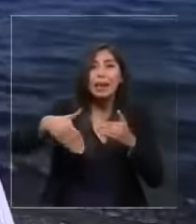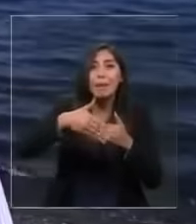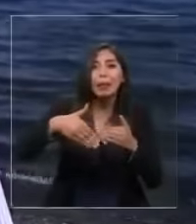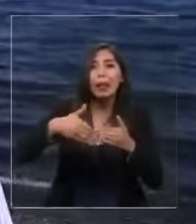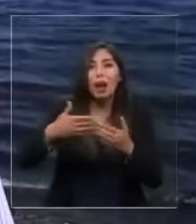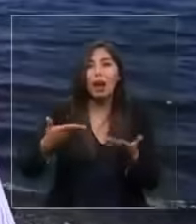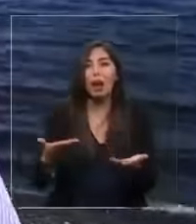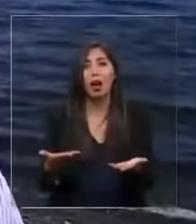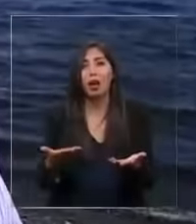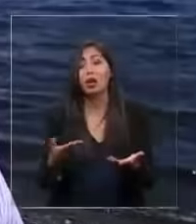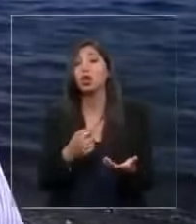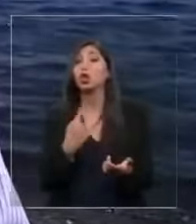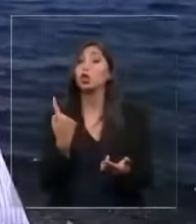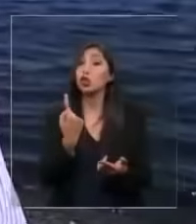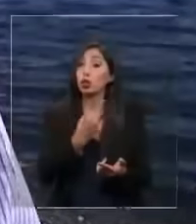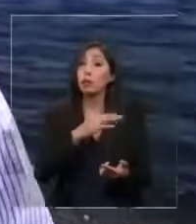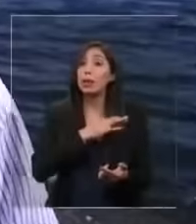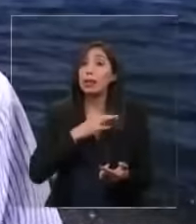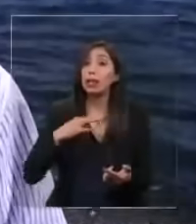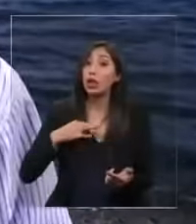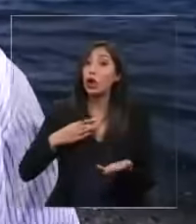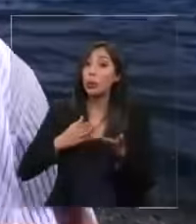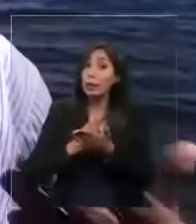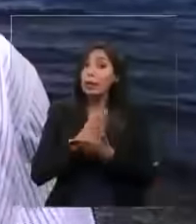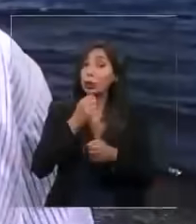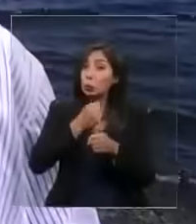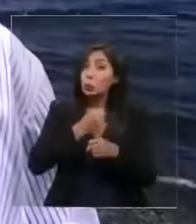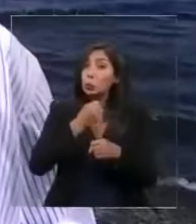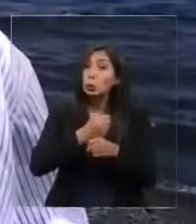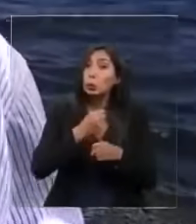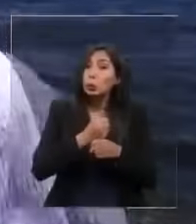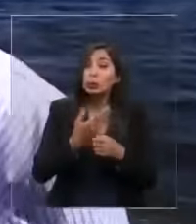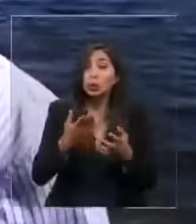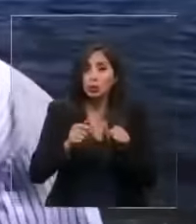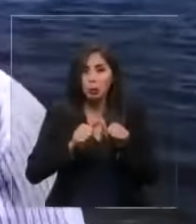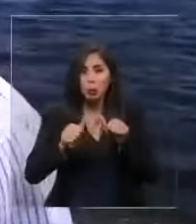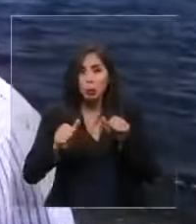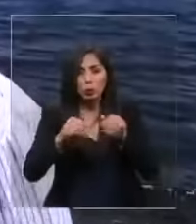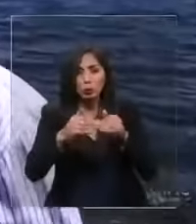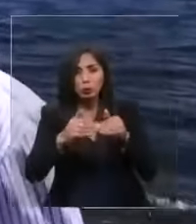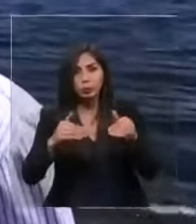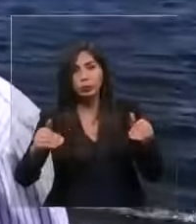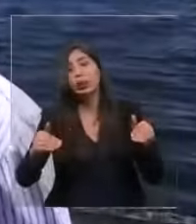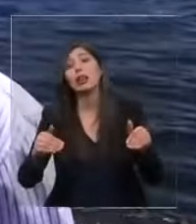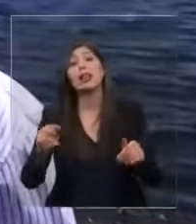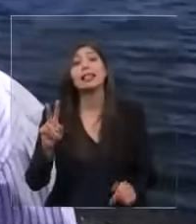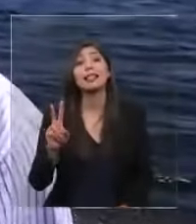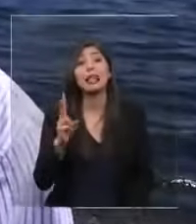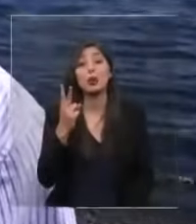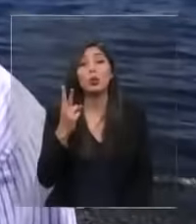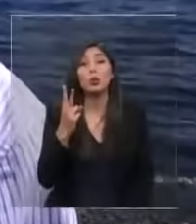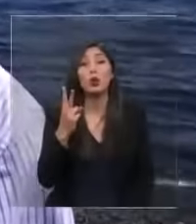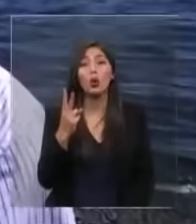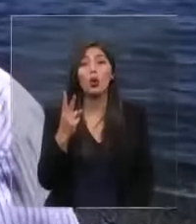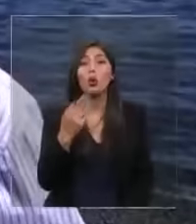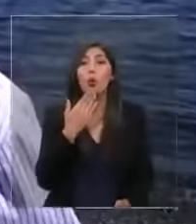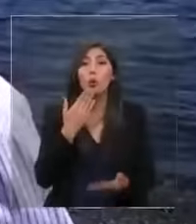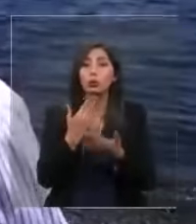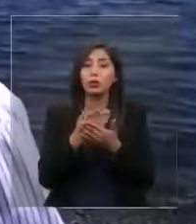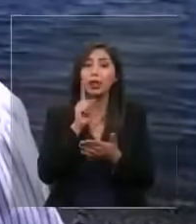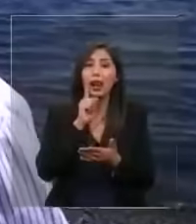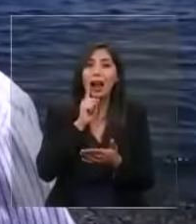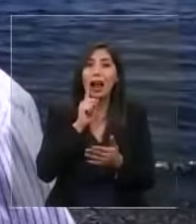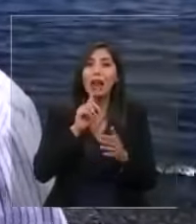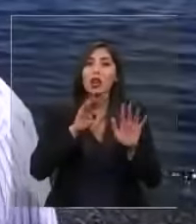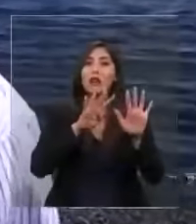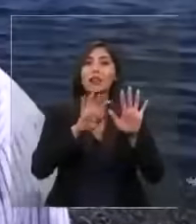Y nosotros como Ministerio de Bienes Nacionales hemos empezado a hacer una pega en eso, en fijar las líneas de playa. Y lo segundo es que muchas veces cuando tú tenés